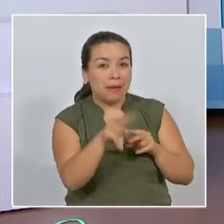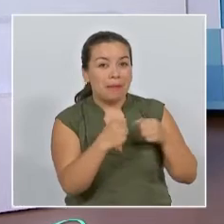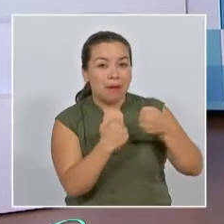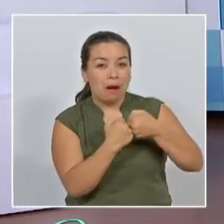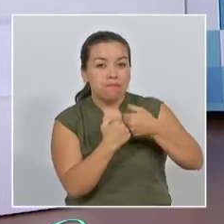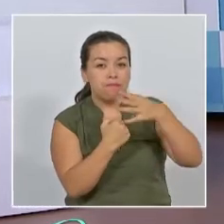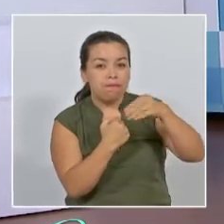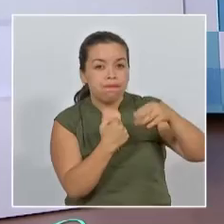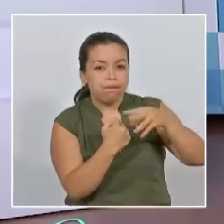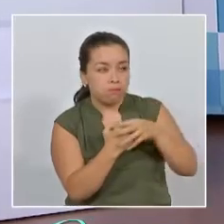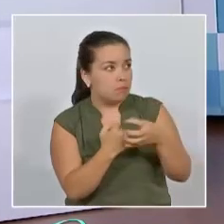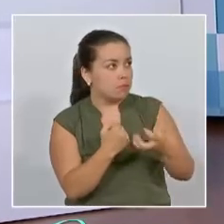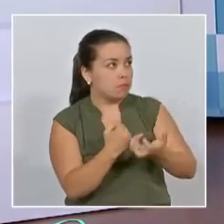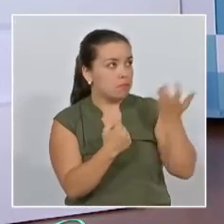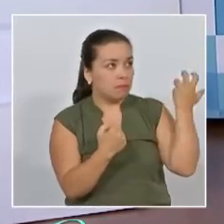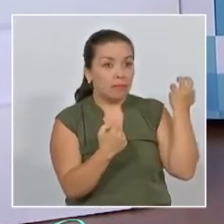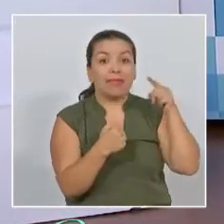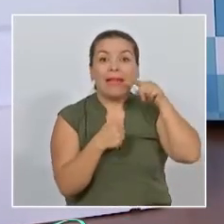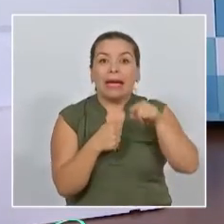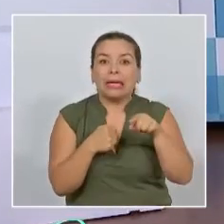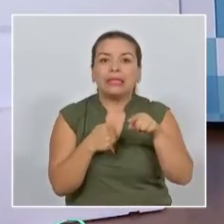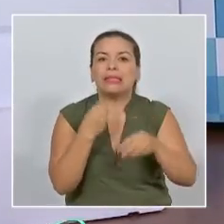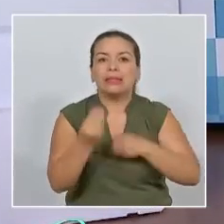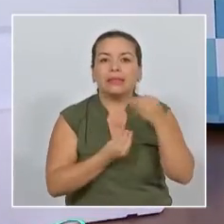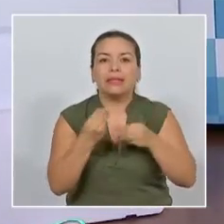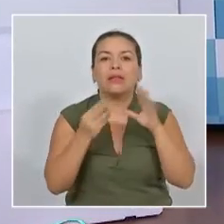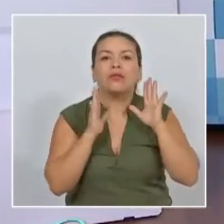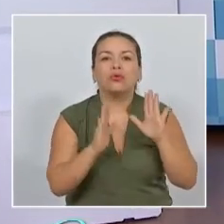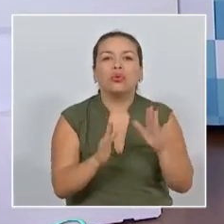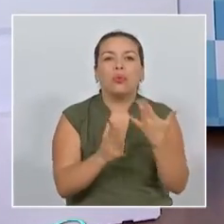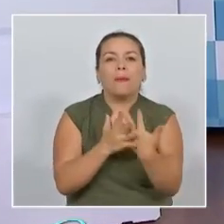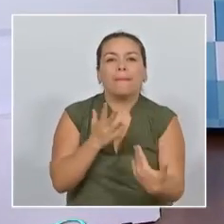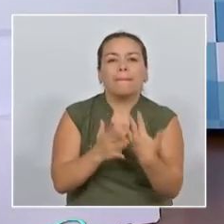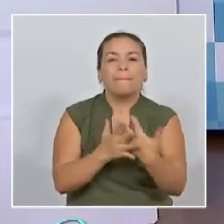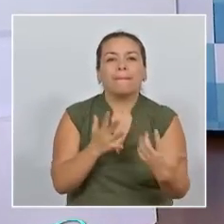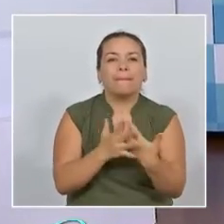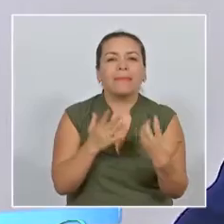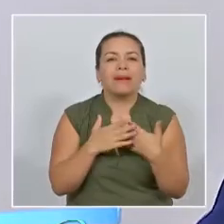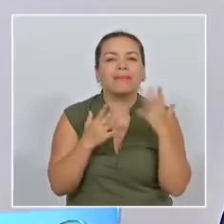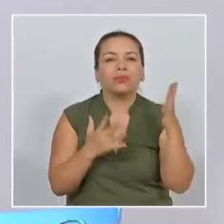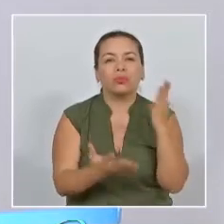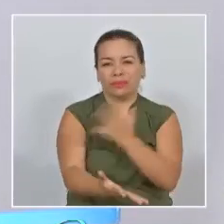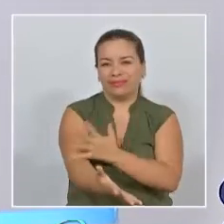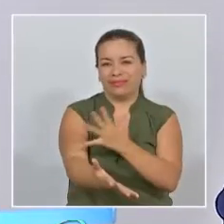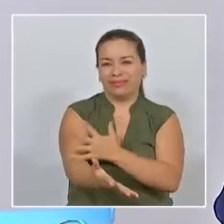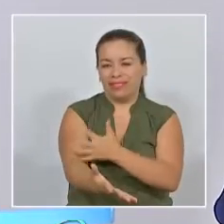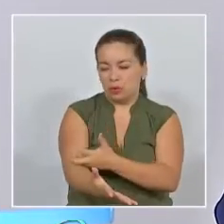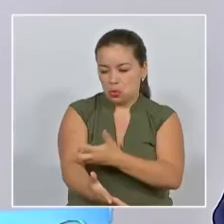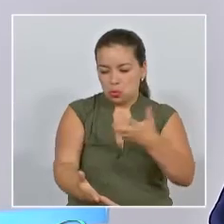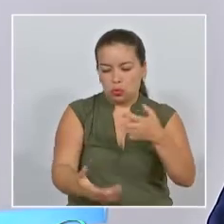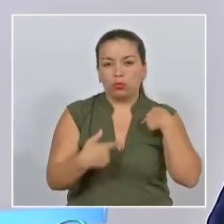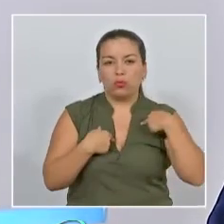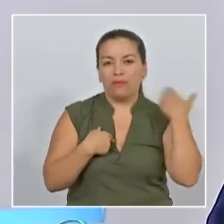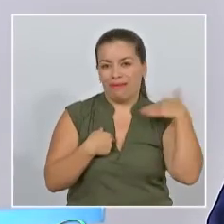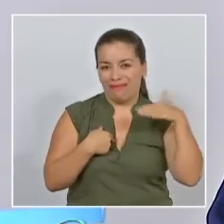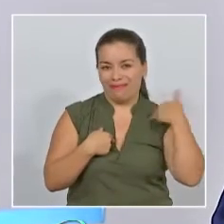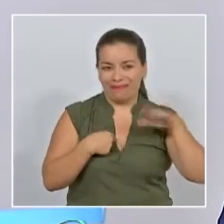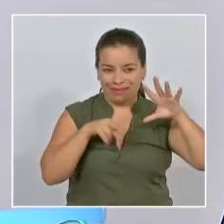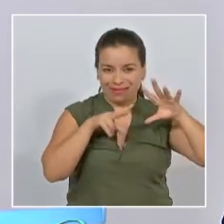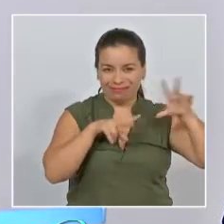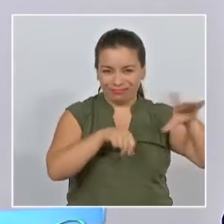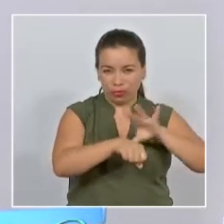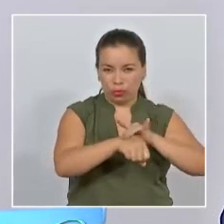para llegar acá. Ahí es donde nosotros utilizamos el plasma rico en plaquetas. Hay un doctor que ha investigado mucho en Armenia, que es el doctor